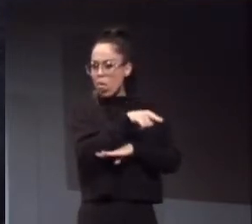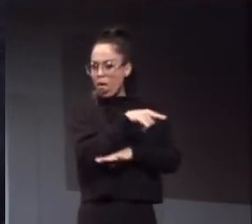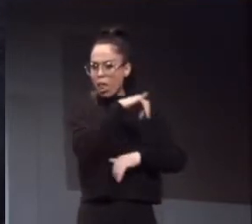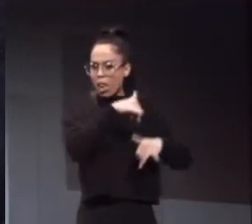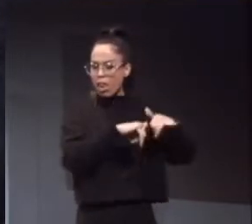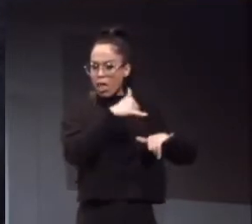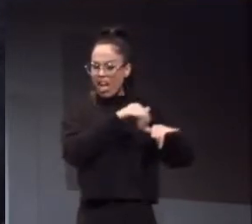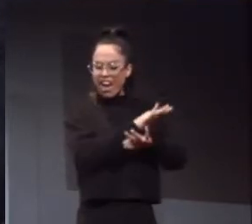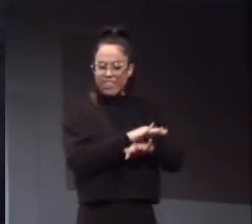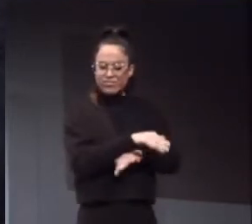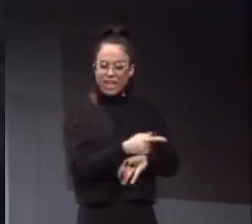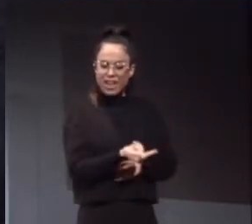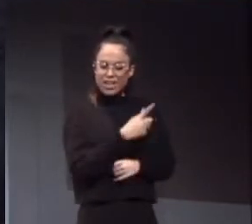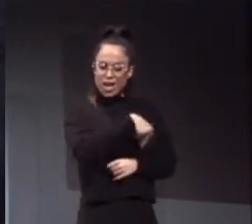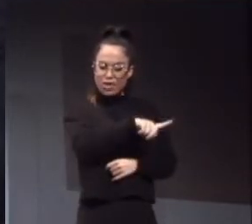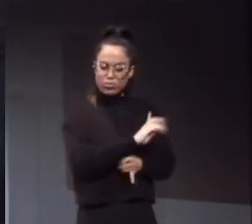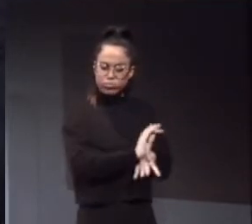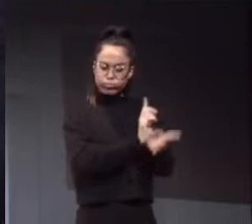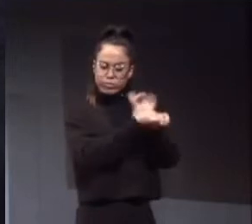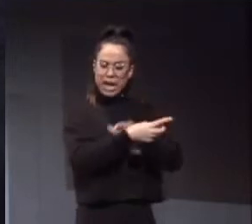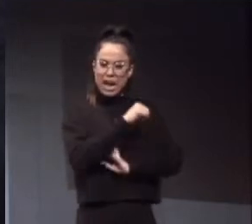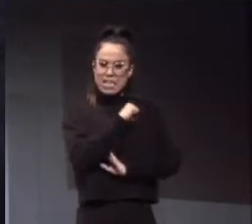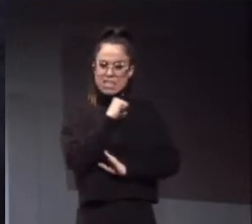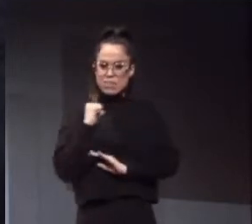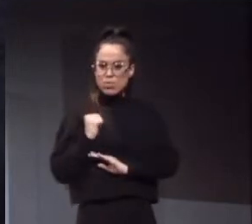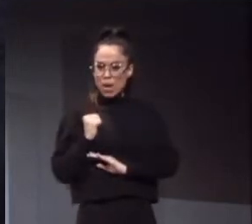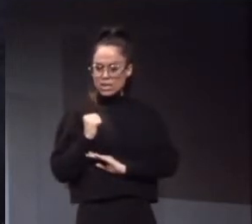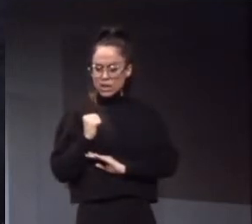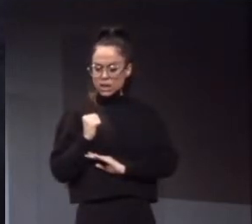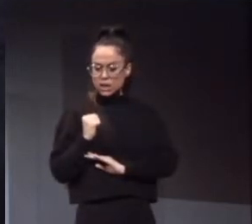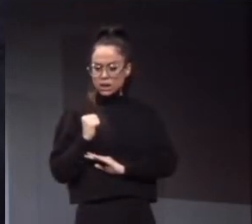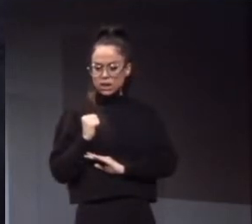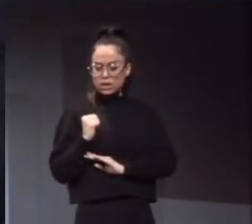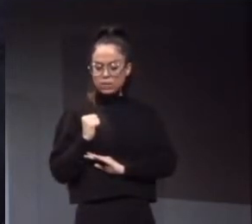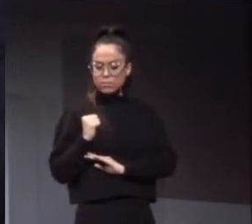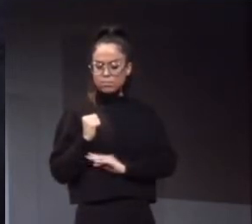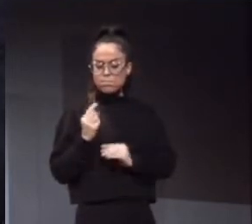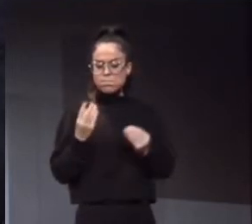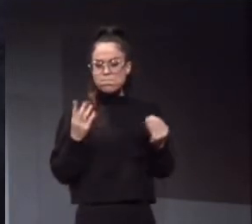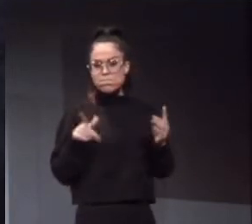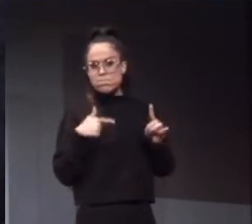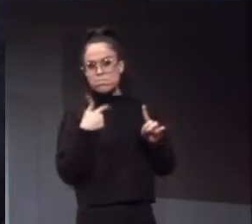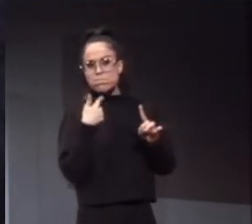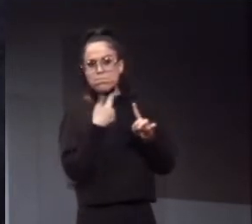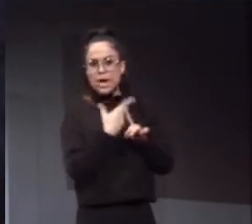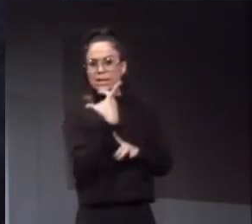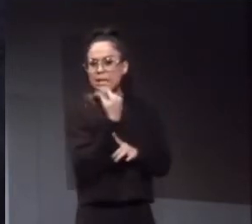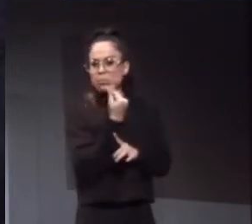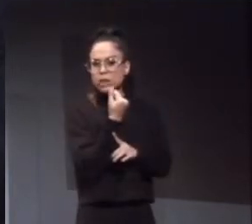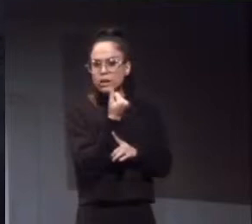individualista y sobre todo muy muy muy muy del régimen de el capitalismo